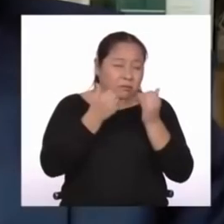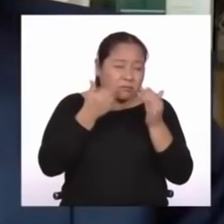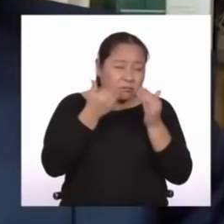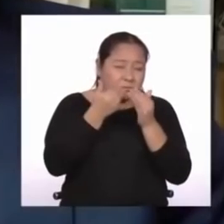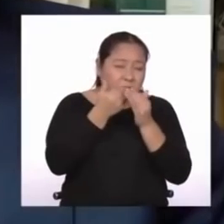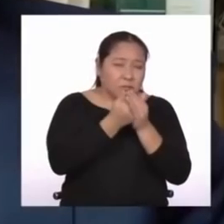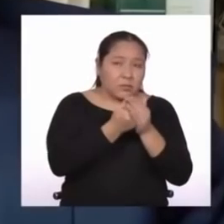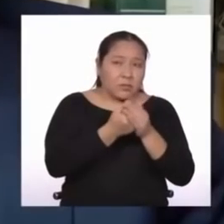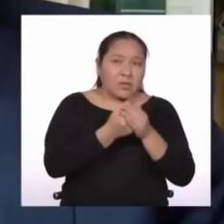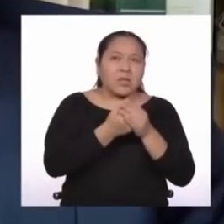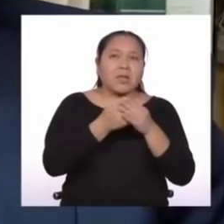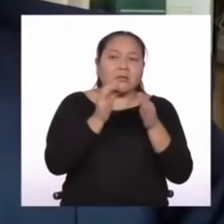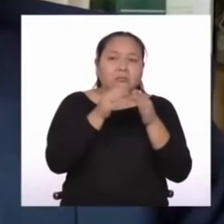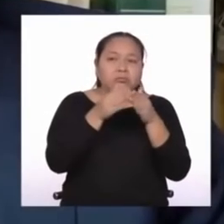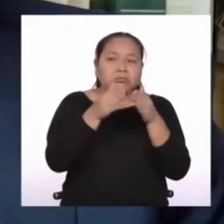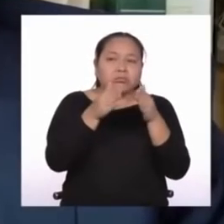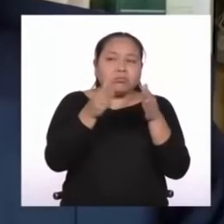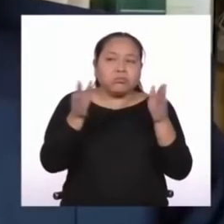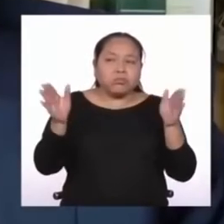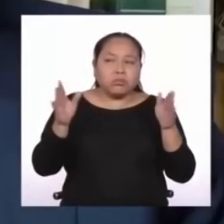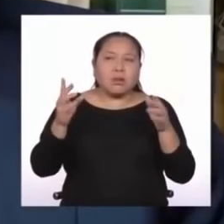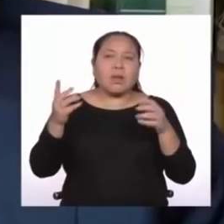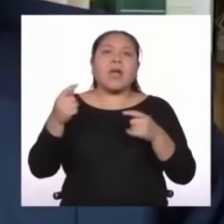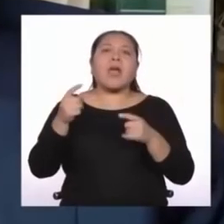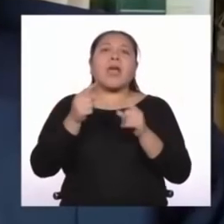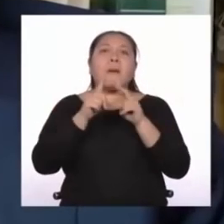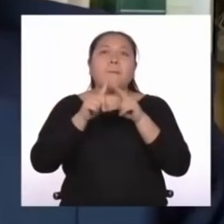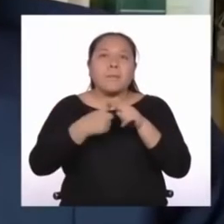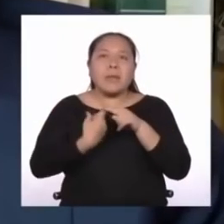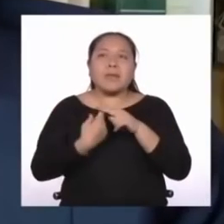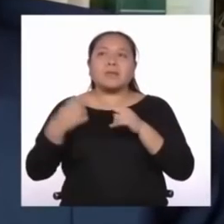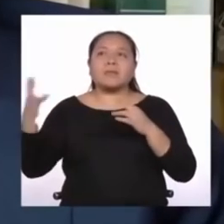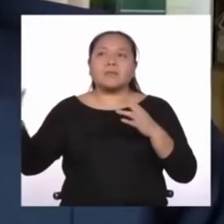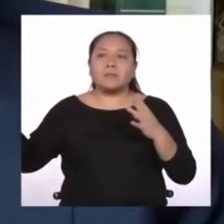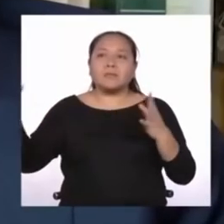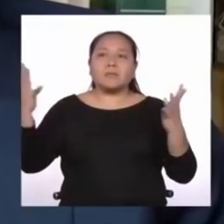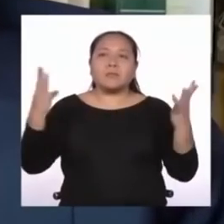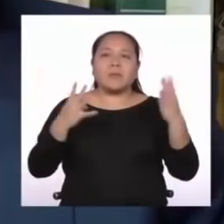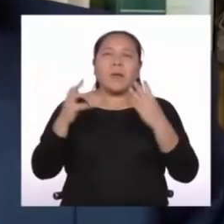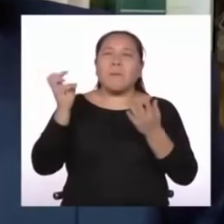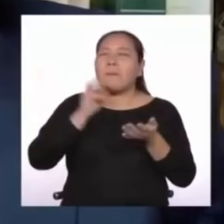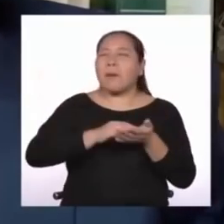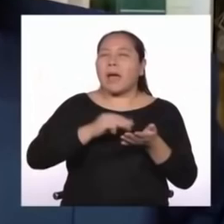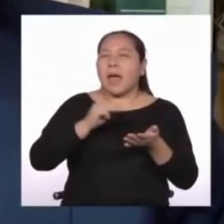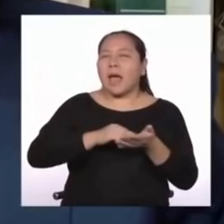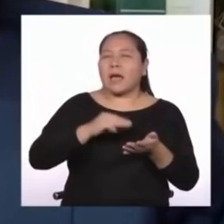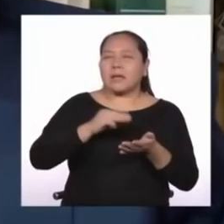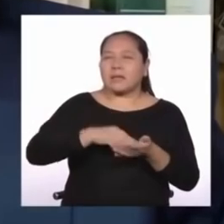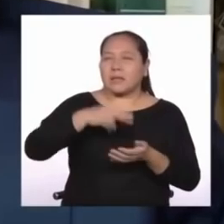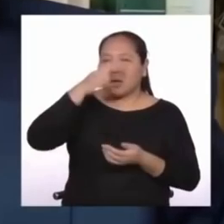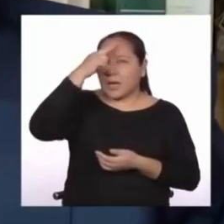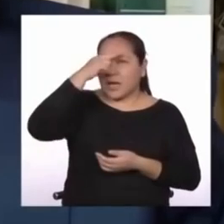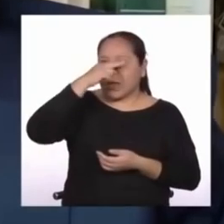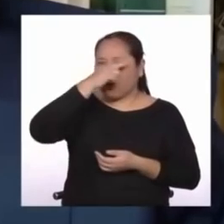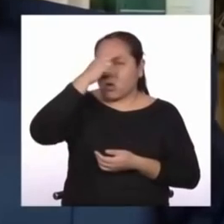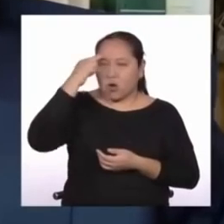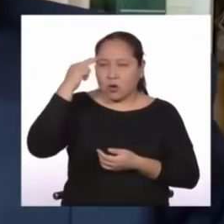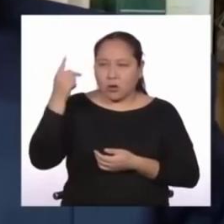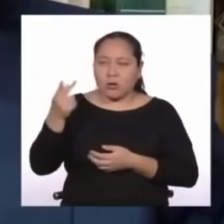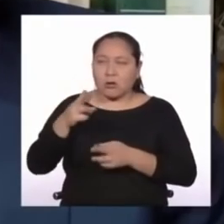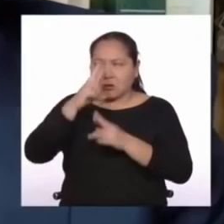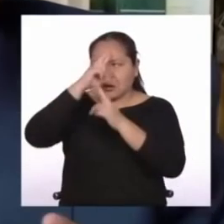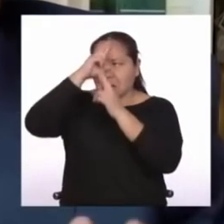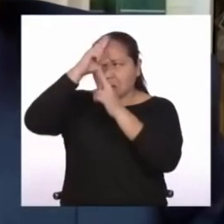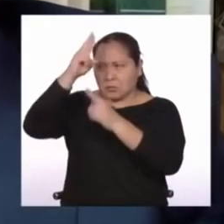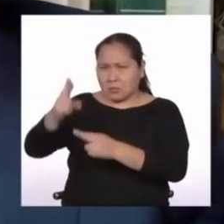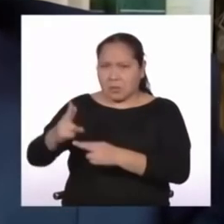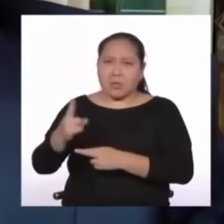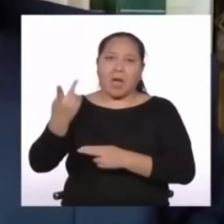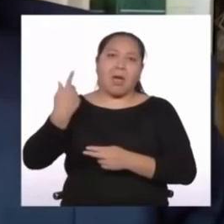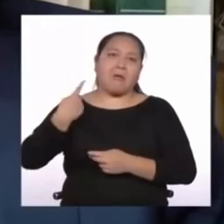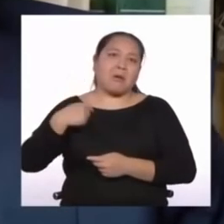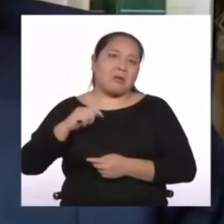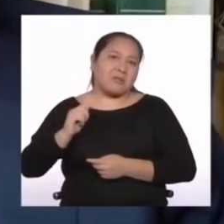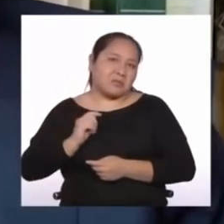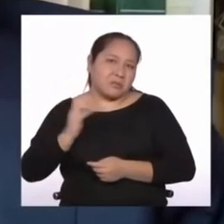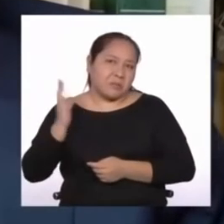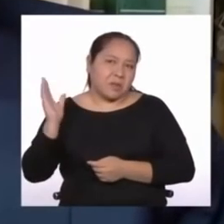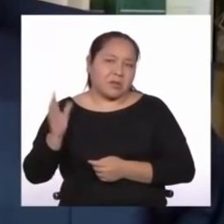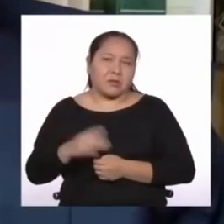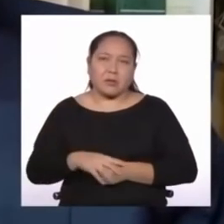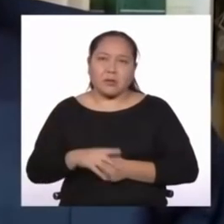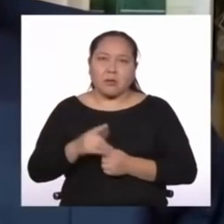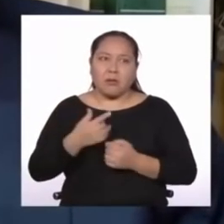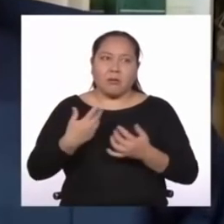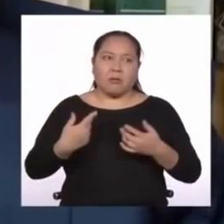algunos extranjeros, algunos viajeros, básicamente aquellos que eran católicos, ¿no? Y que no ponían en jaque de alguna manera las creencias